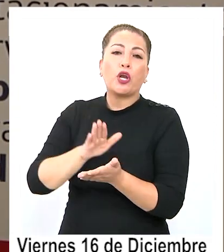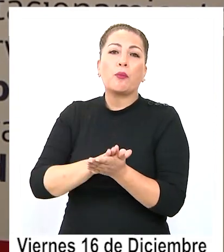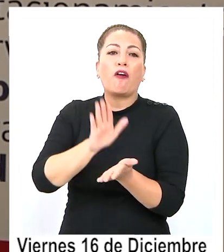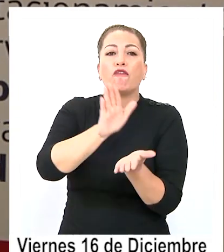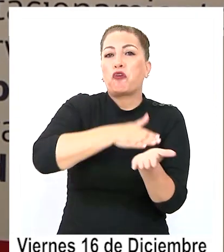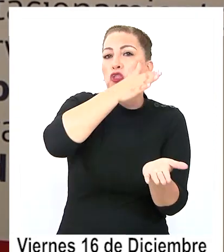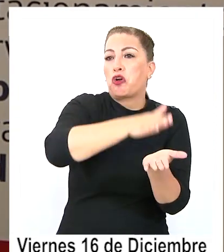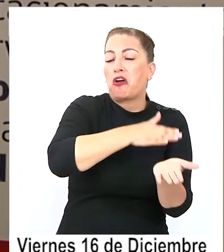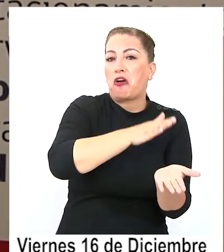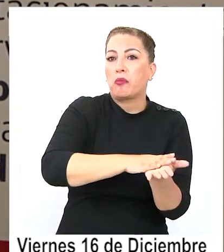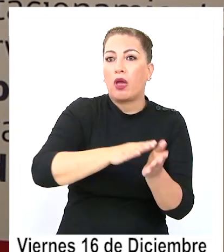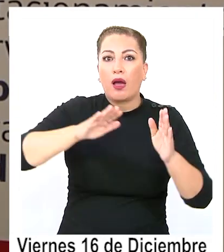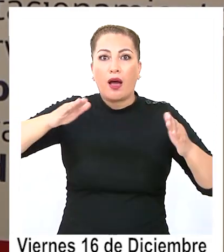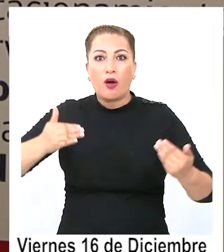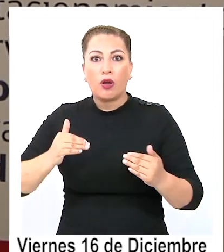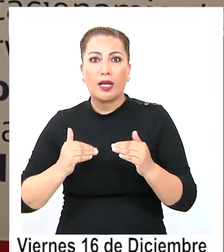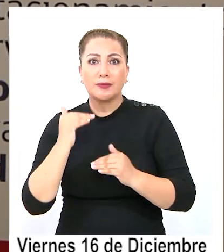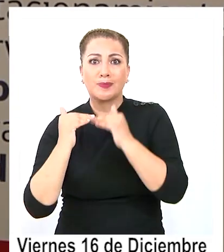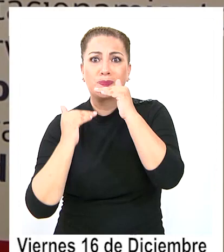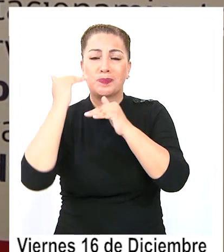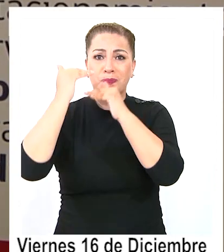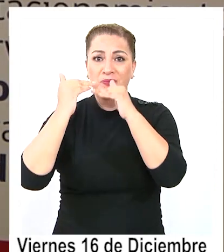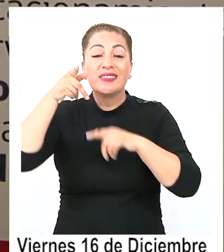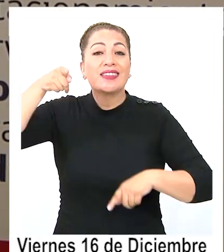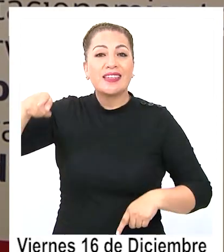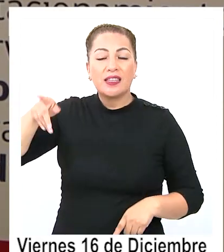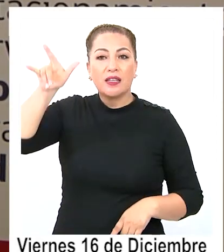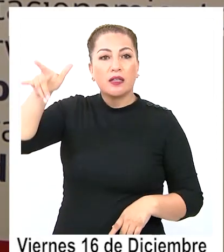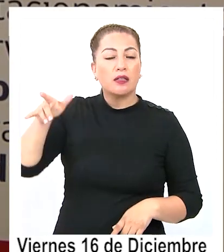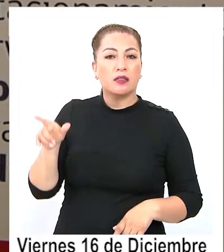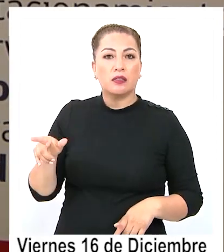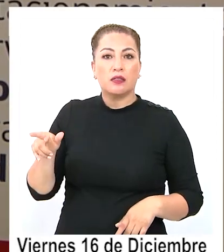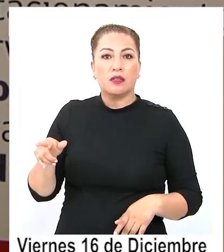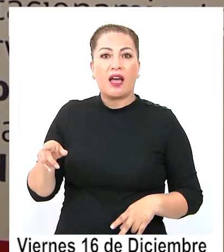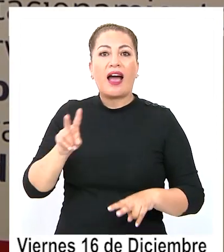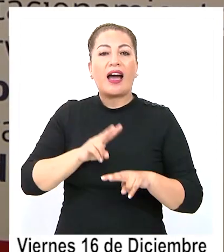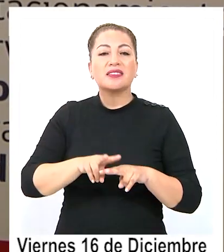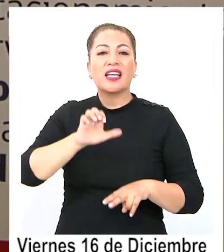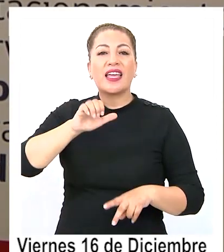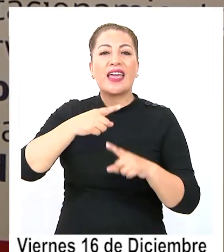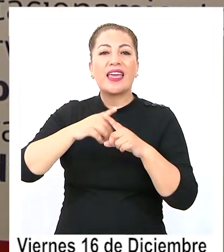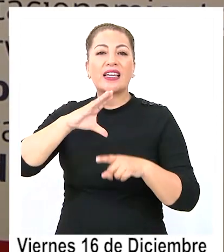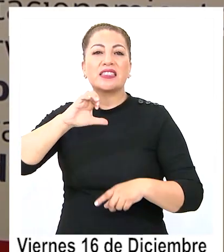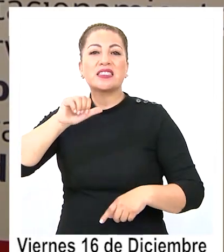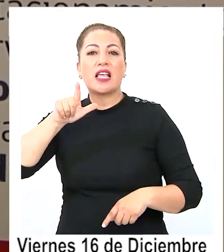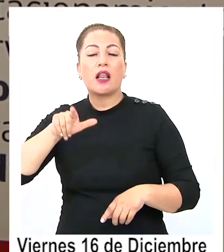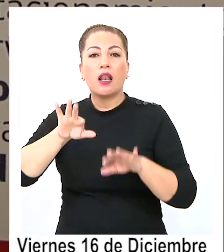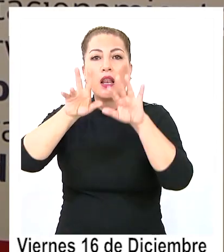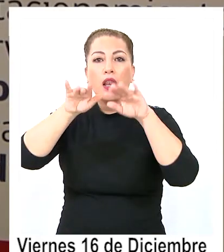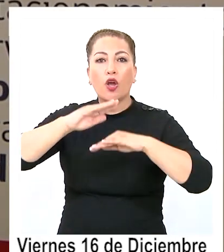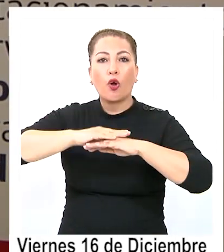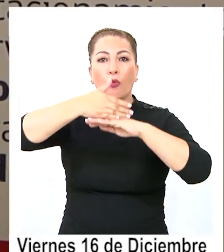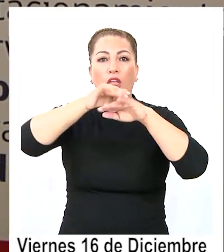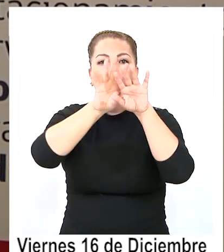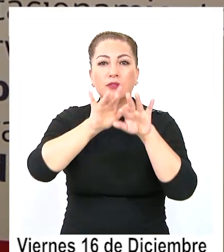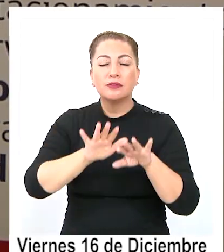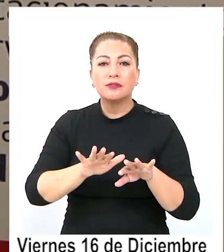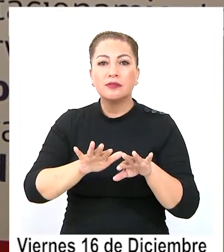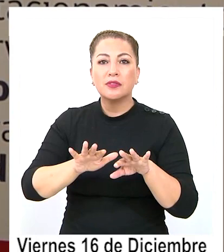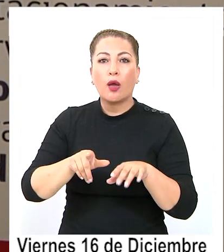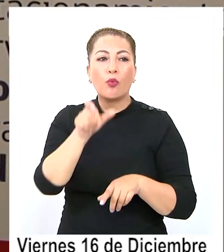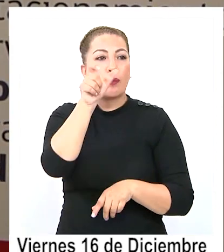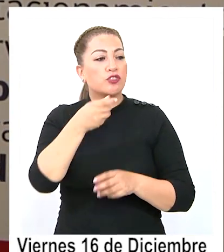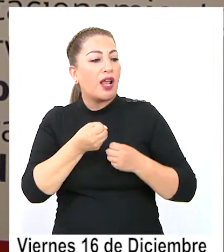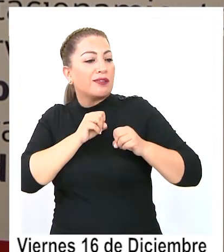fotocopias. Y hoy en día ha avanzado en su puesto de trabajo y ella maneja planillas Excel. Es solo en cómo se acompaña, se